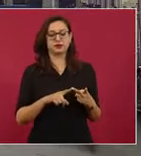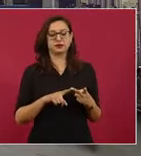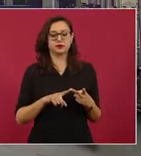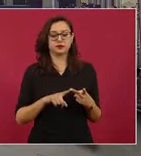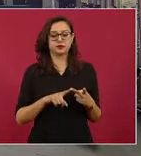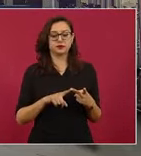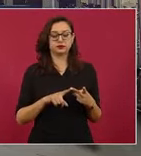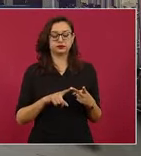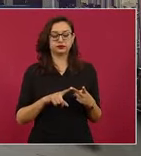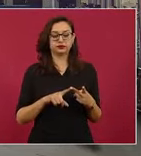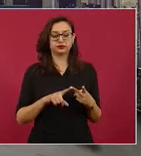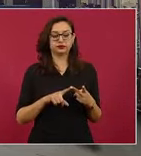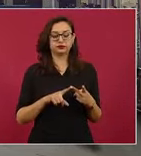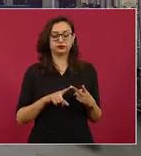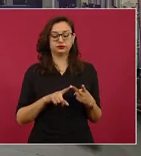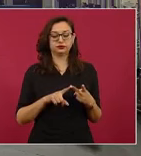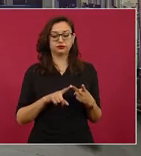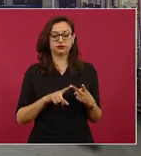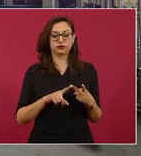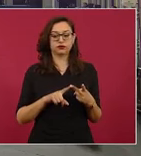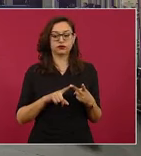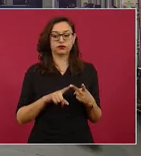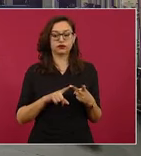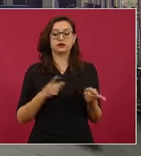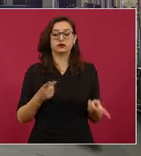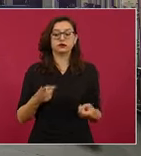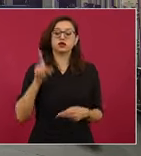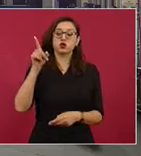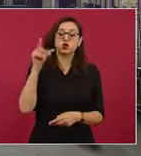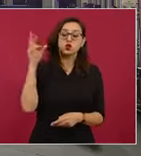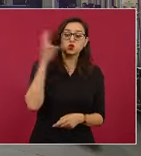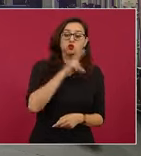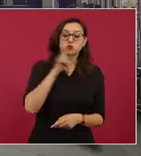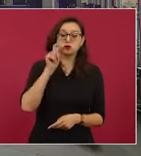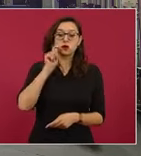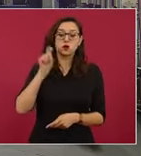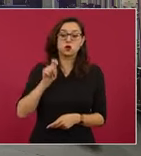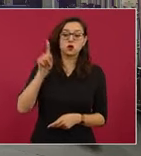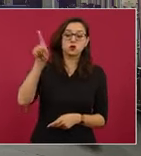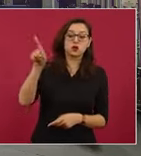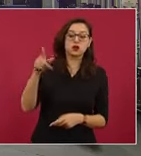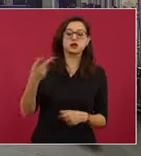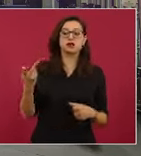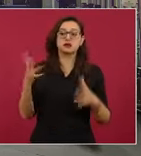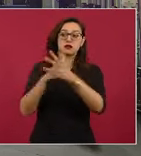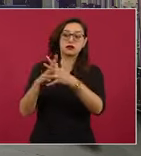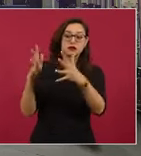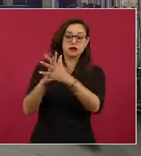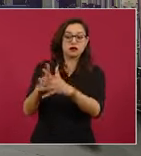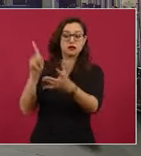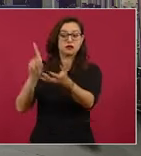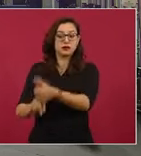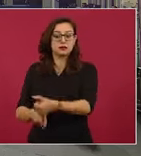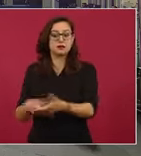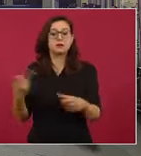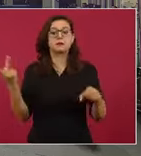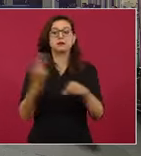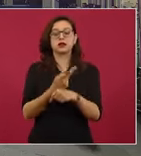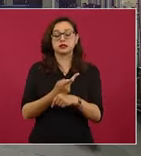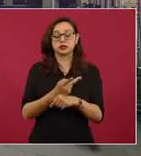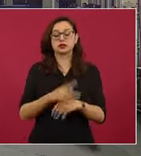con el tema de Rusia y Ucrania. Actualmente México está en el Consejo de Seguridad en una